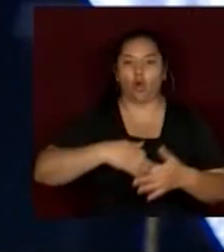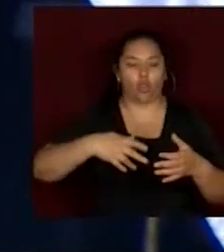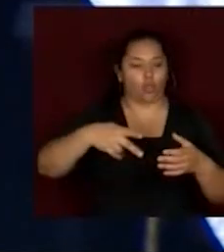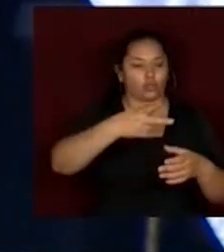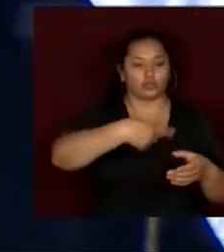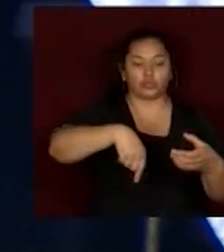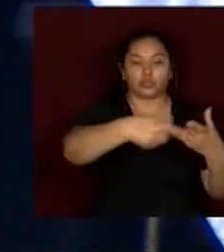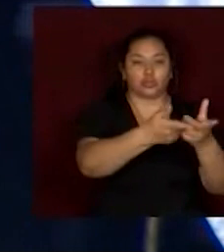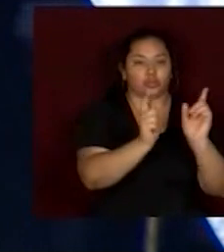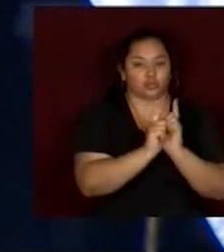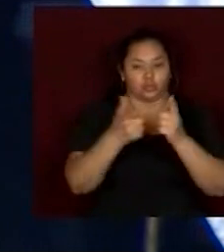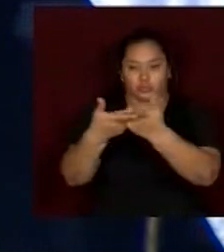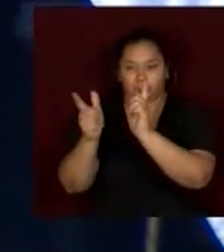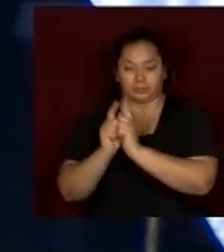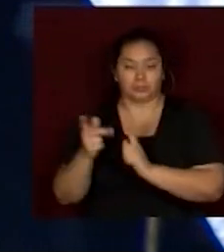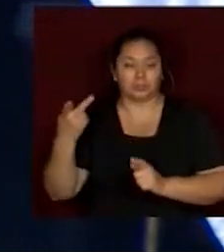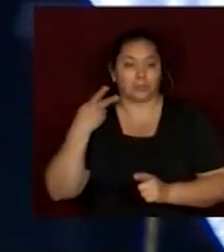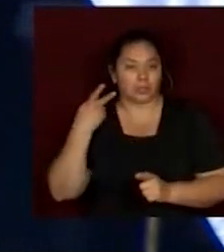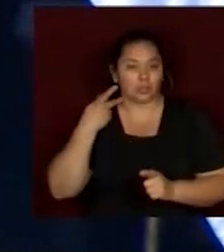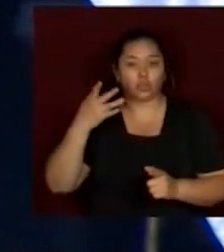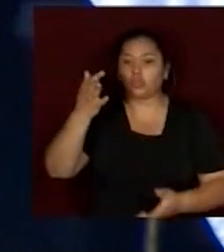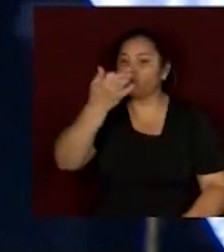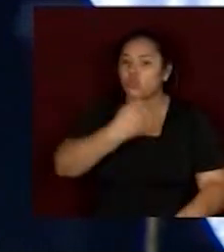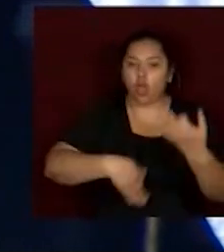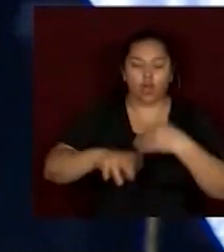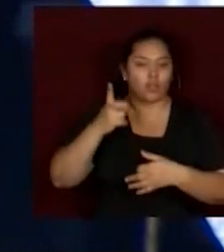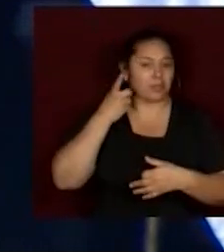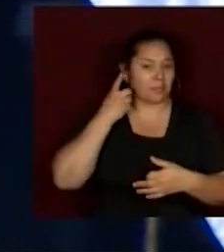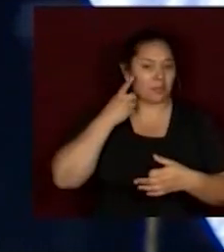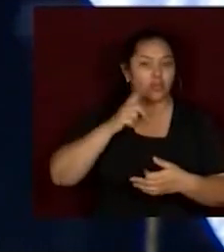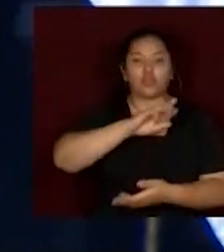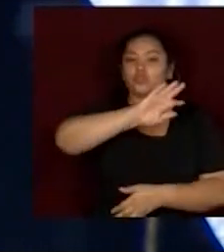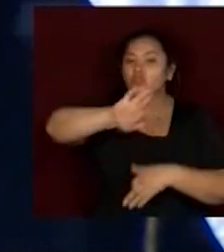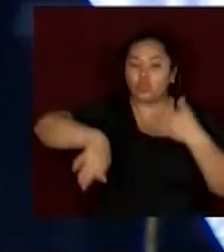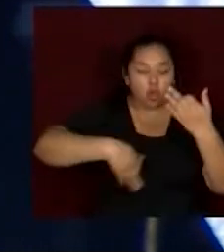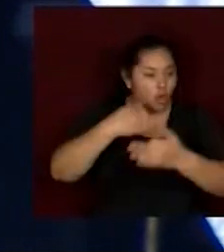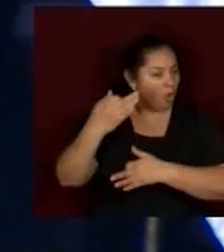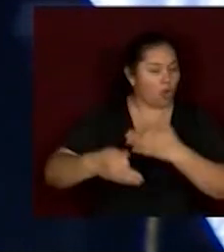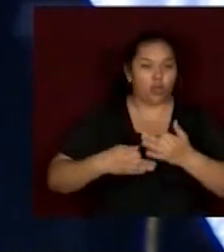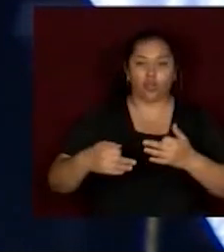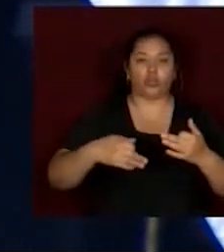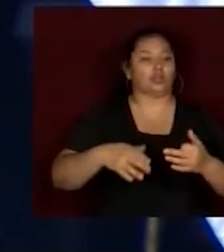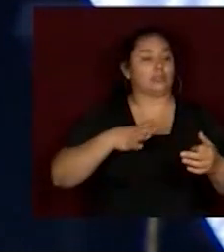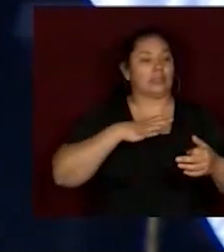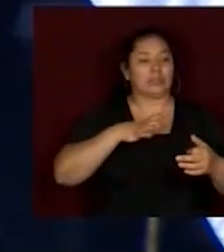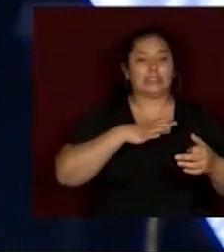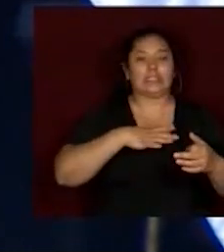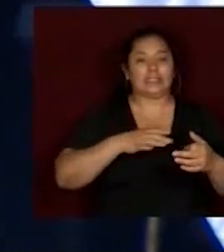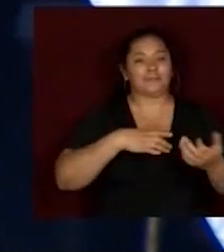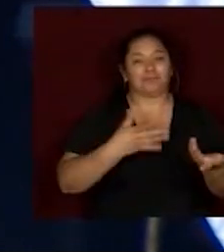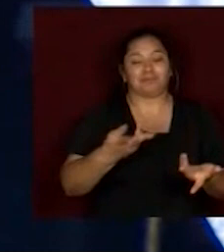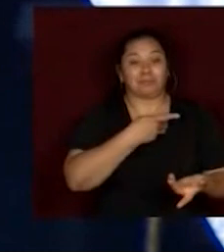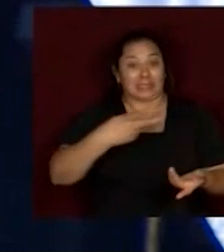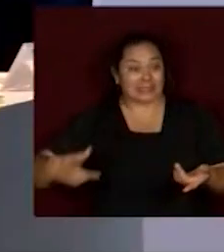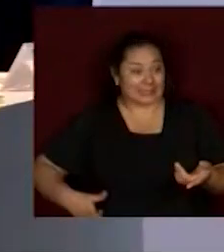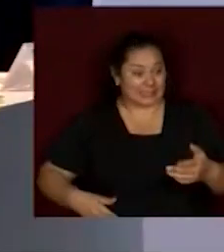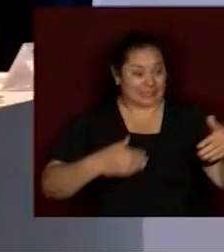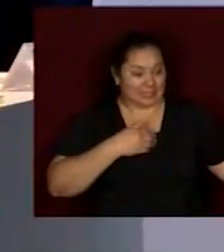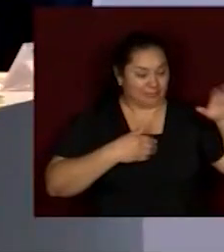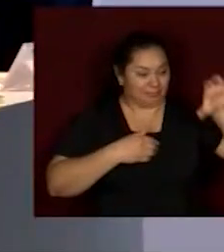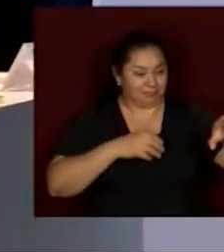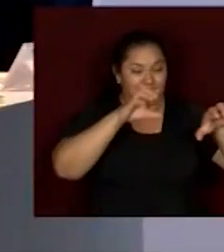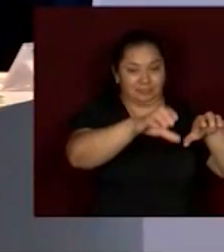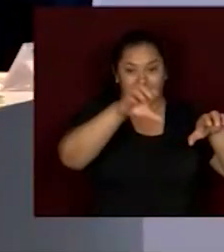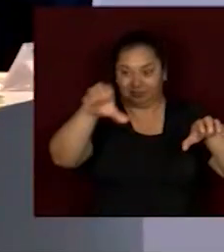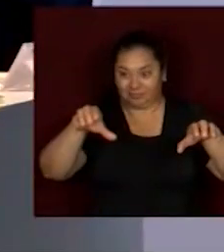el tema de las que benefician a todos los trabajadores de la universidad se habló de los